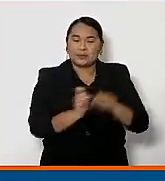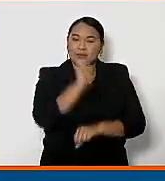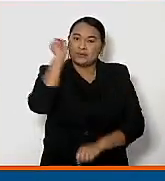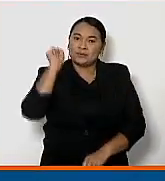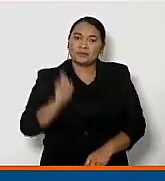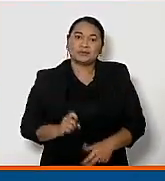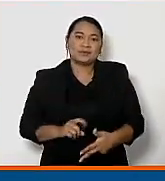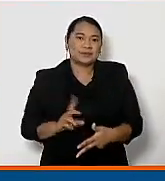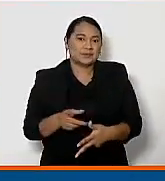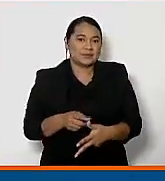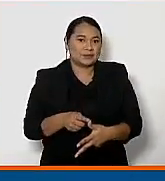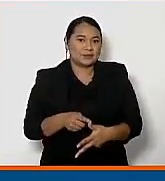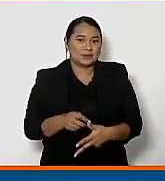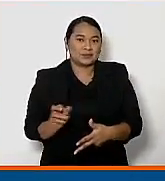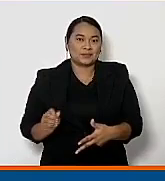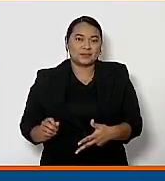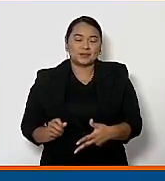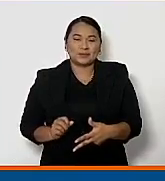es